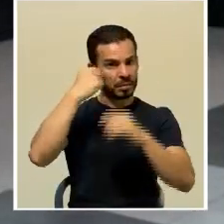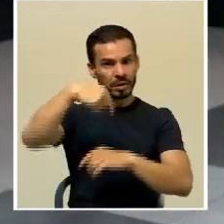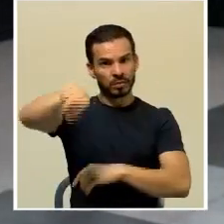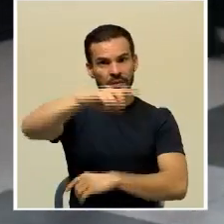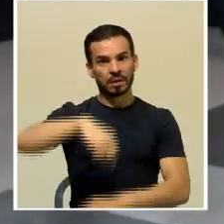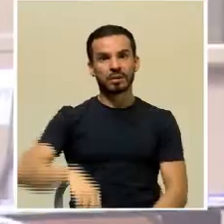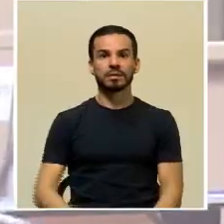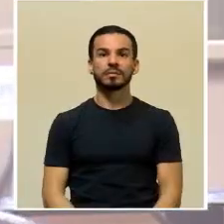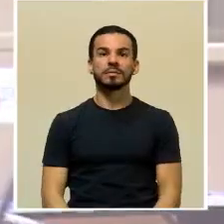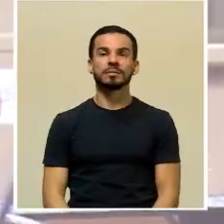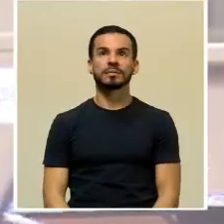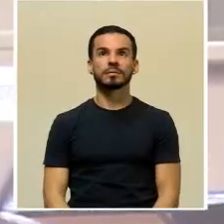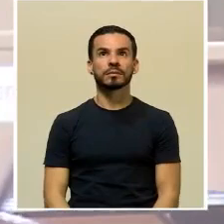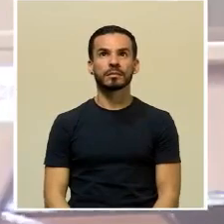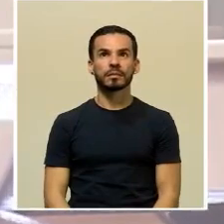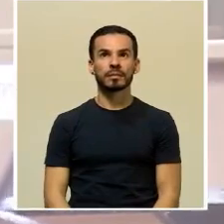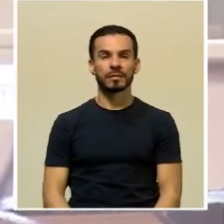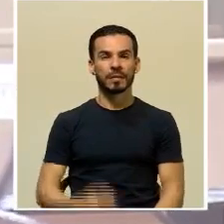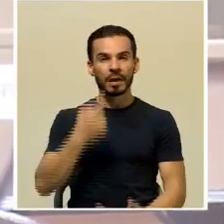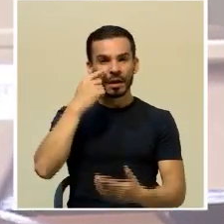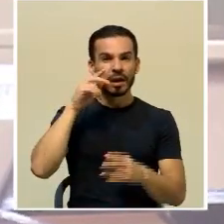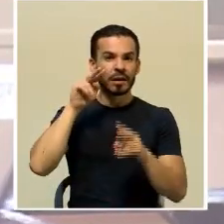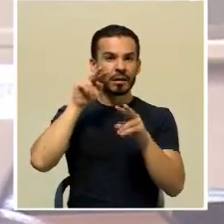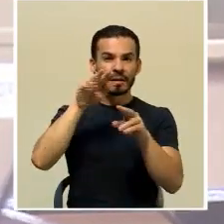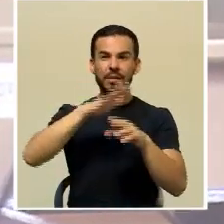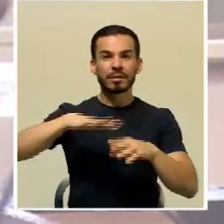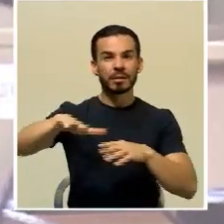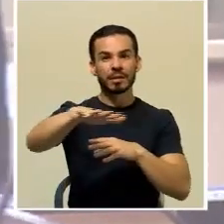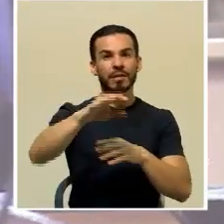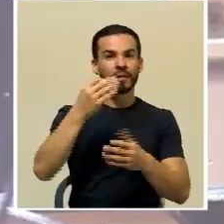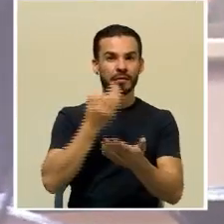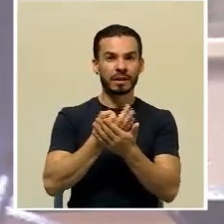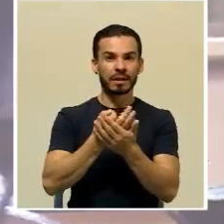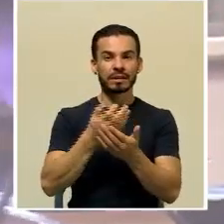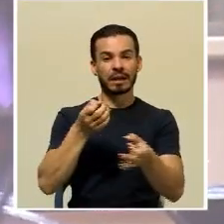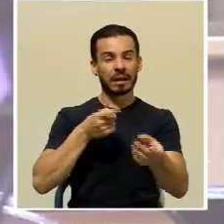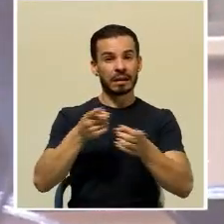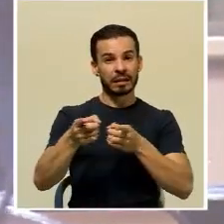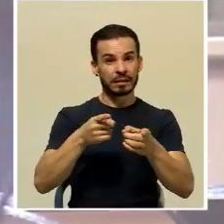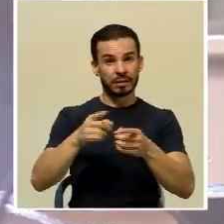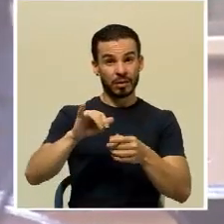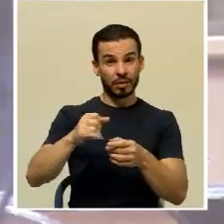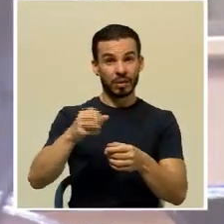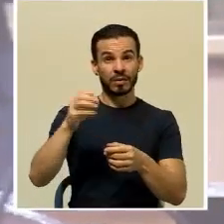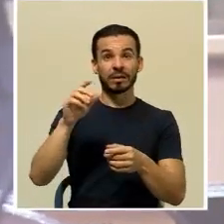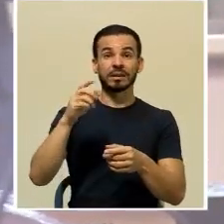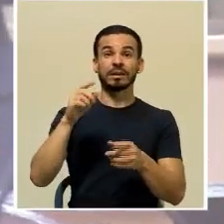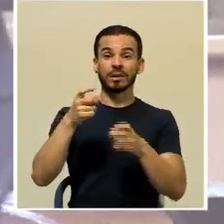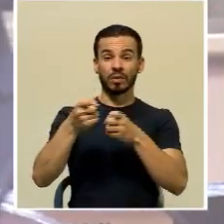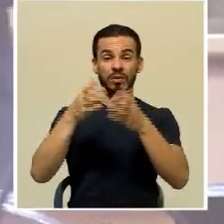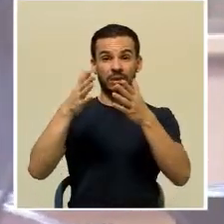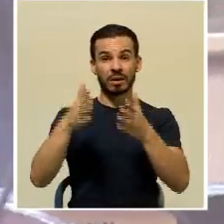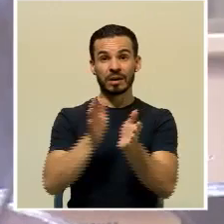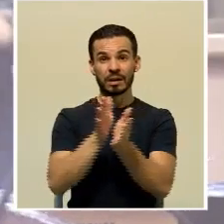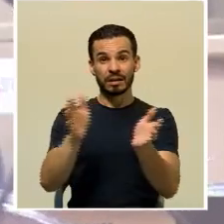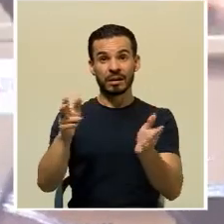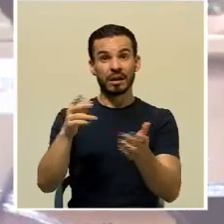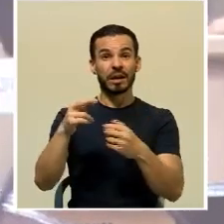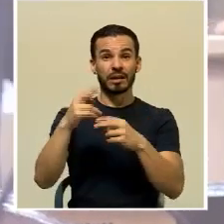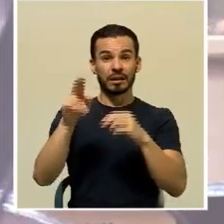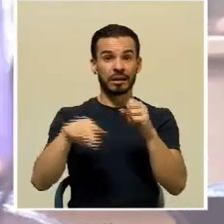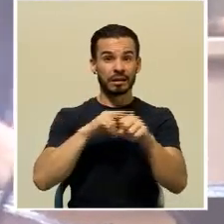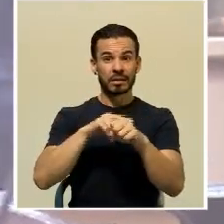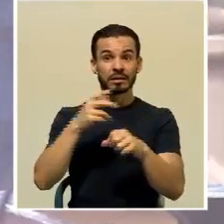ustedes. El panorama financiero para el país que describió esta tarde de jueves la Contralora General de la República,